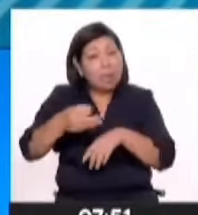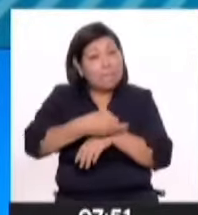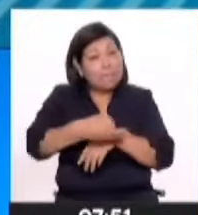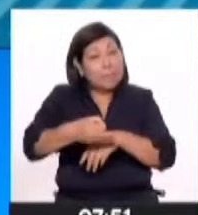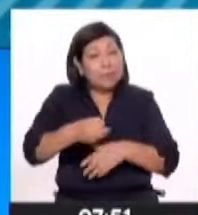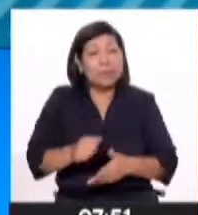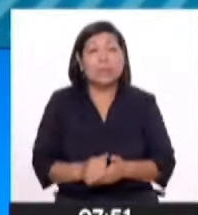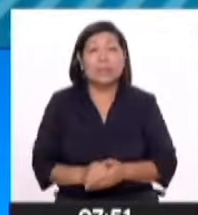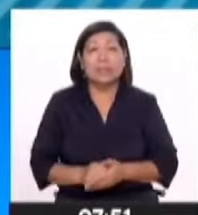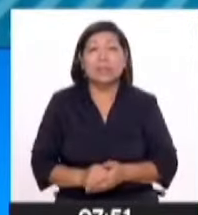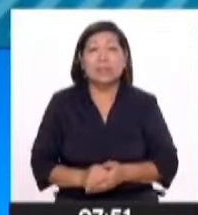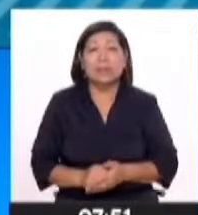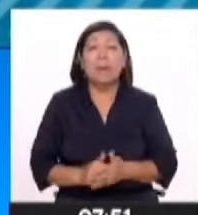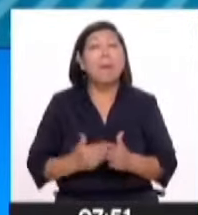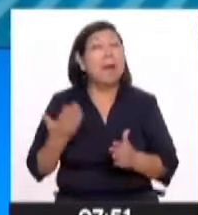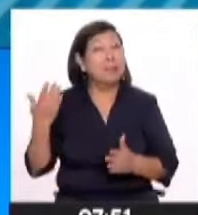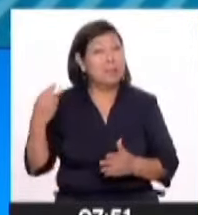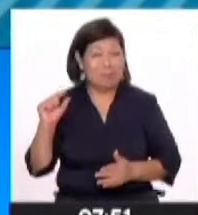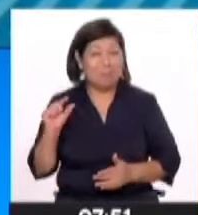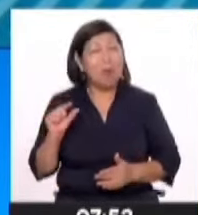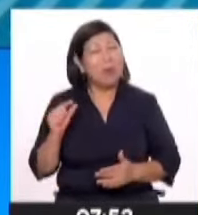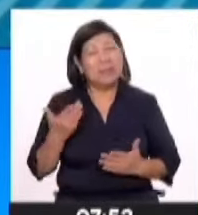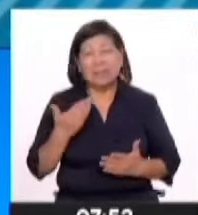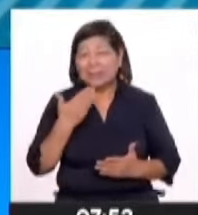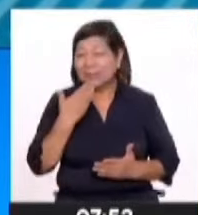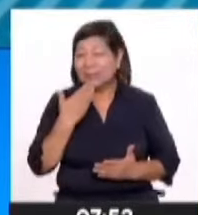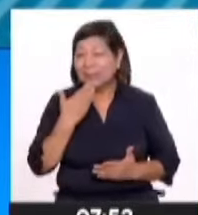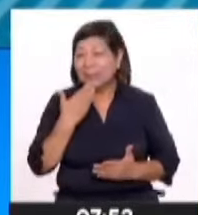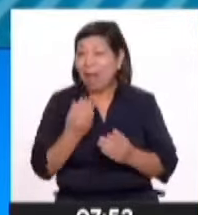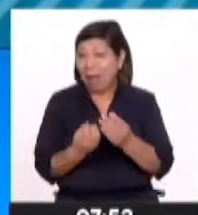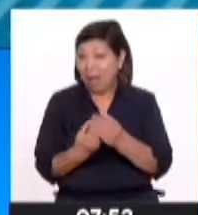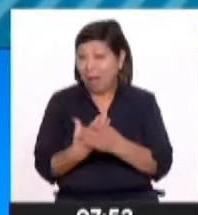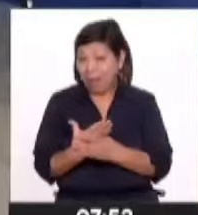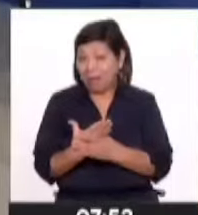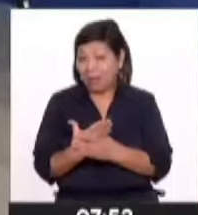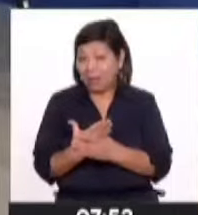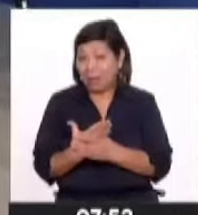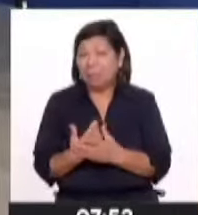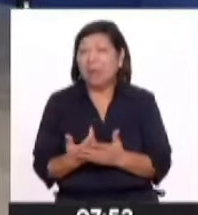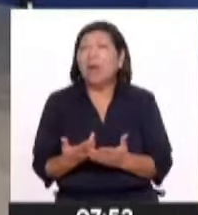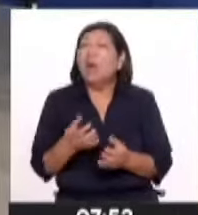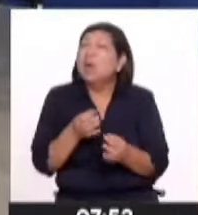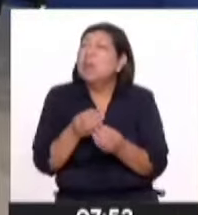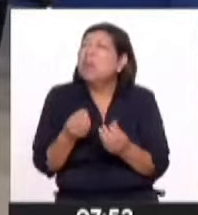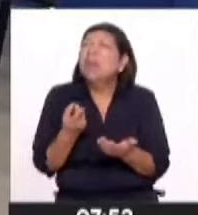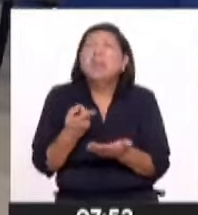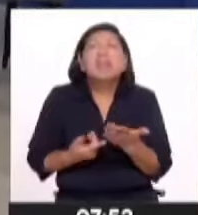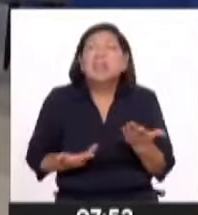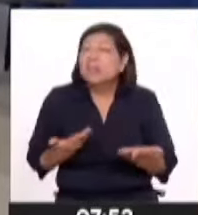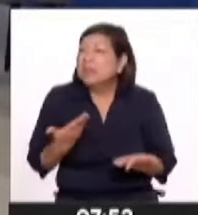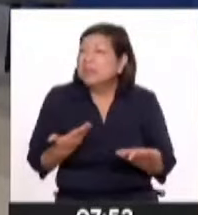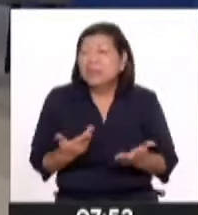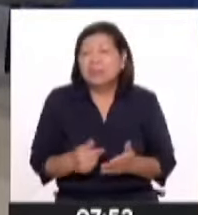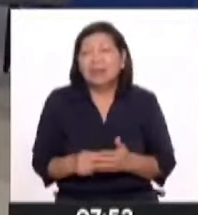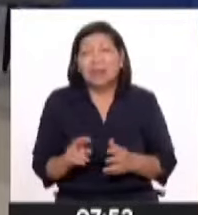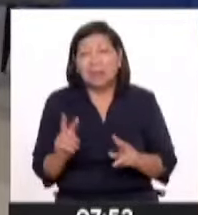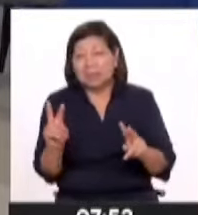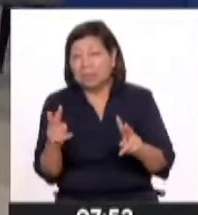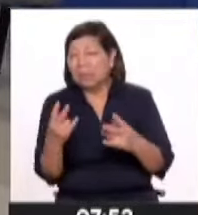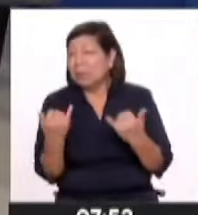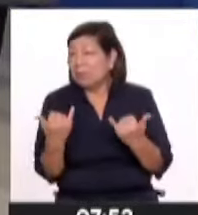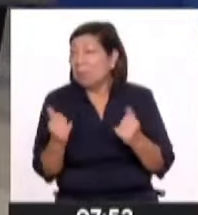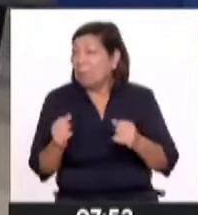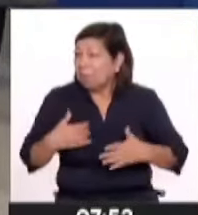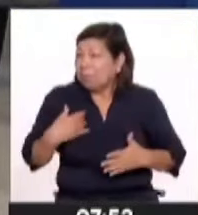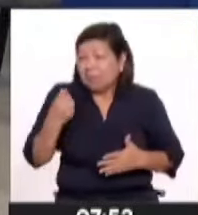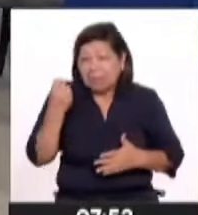país. De hecho, el más reciente es en Arequipa, en el sur del Perú. Explíquenos en principio, para los que nos están viendo puedan